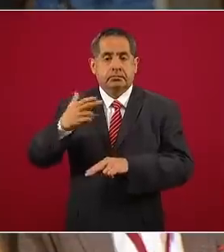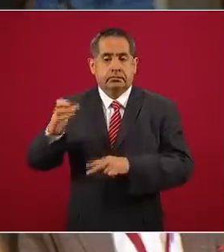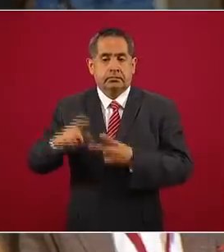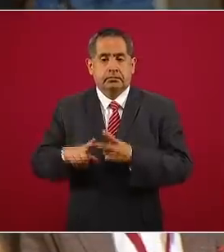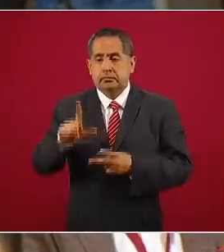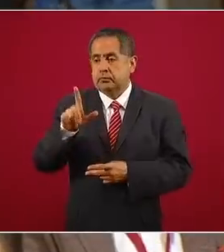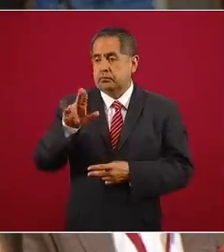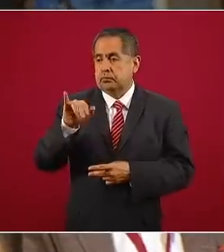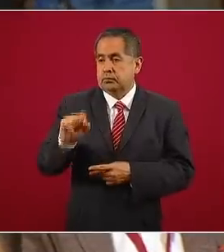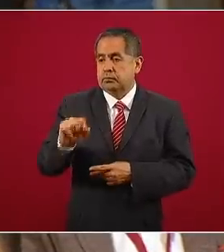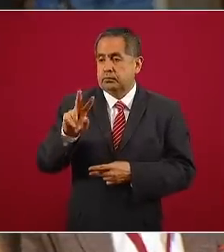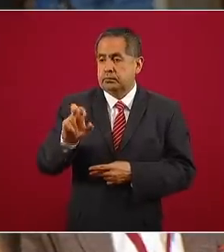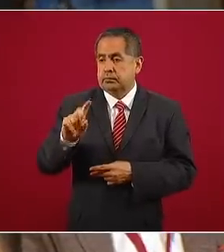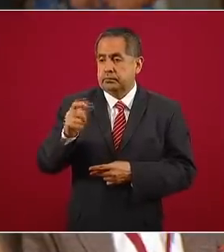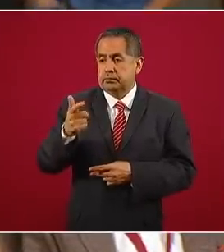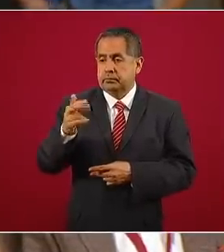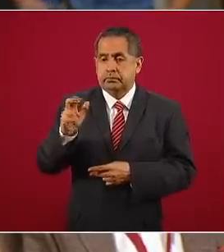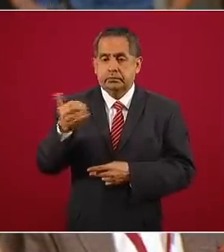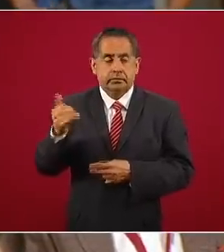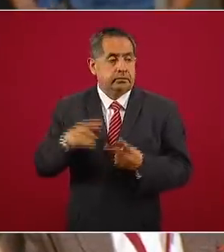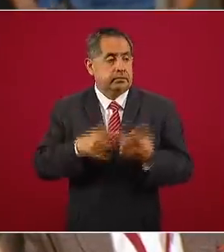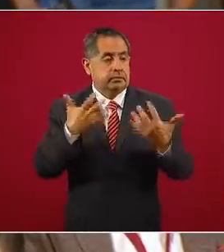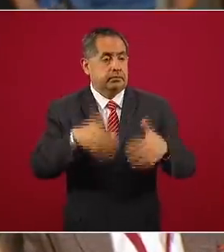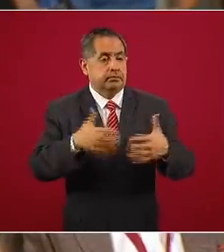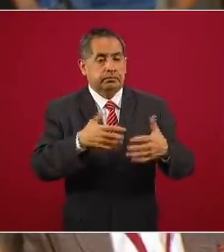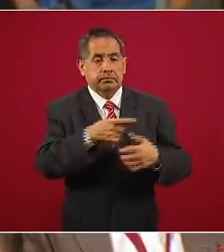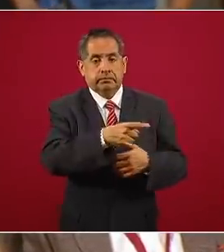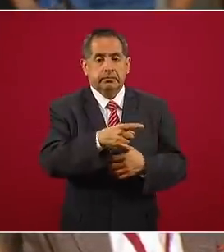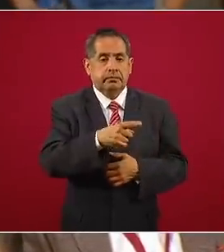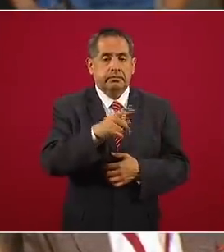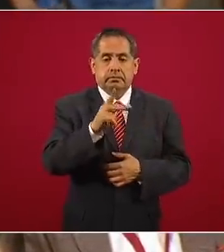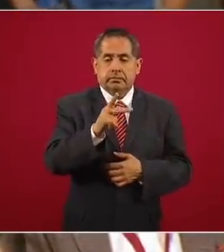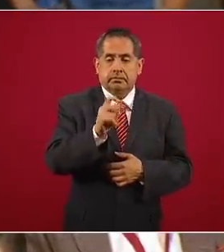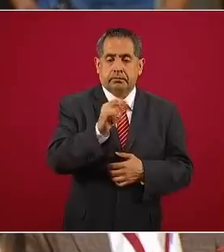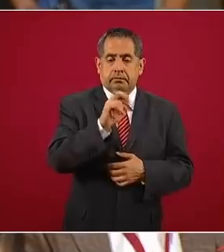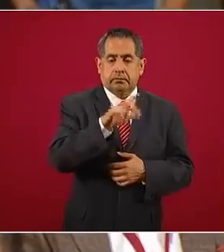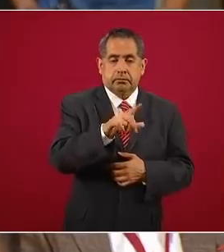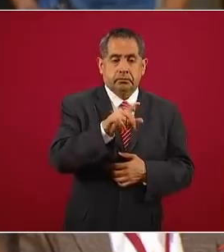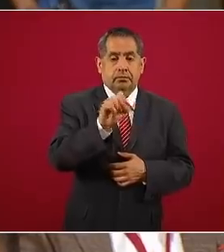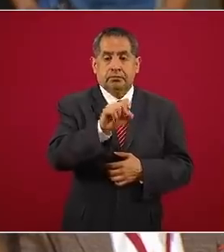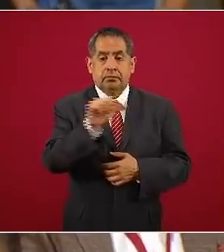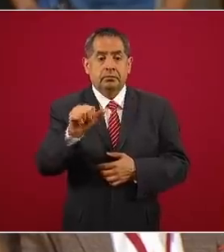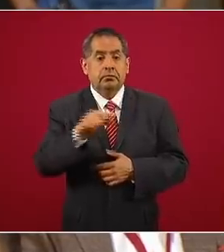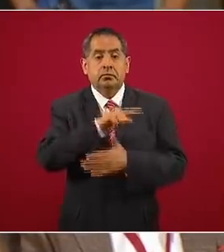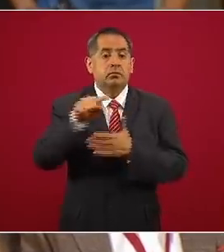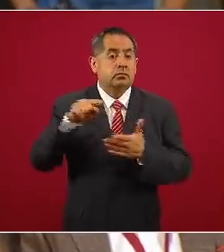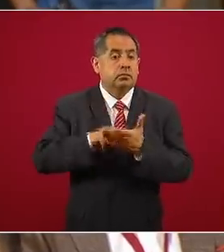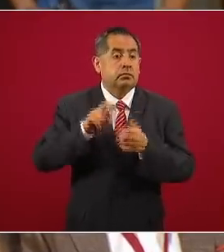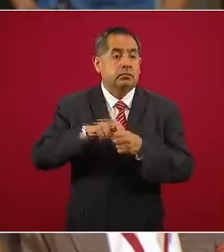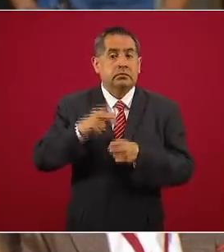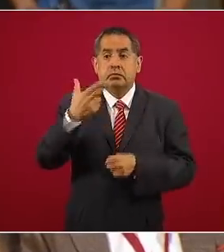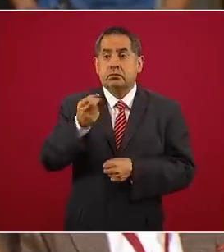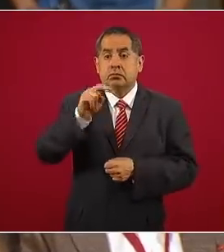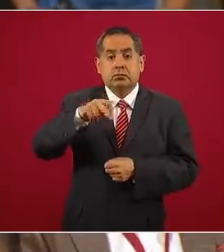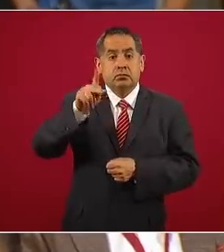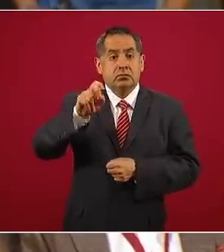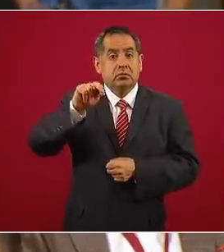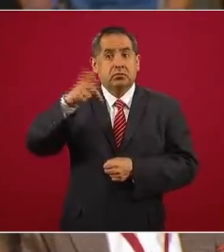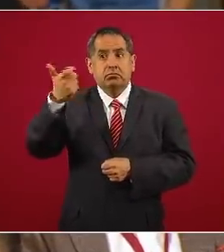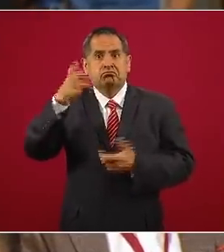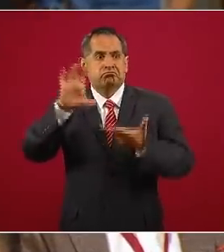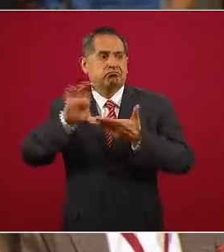caso la empresa suelopetrol s/a con sede en hong kong transfirió a la empresa mexicana